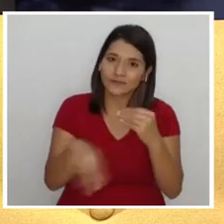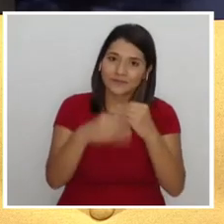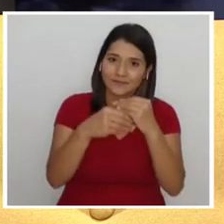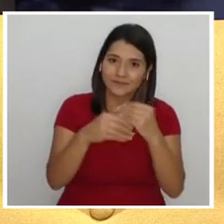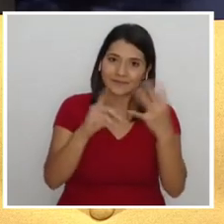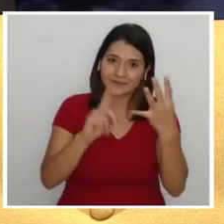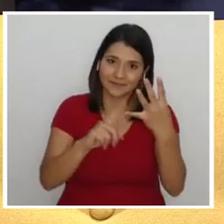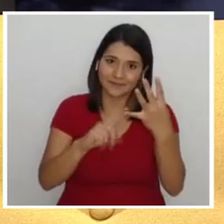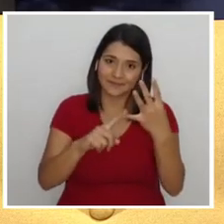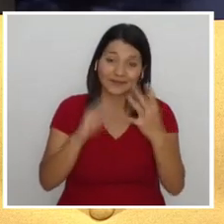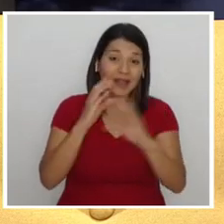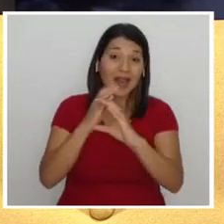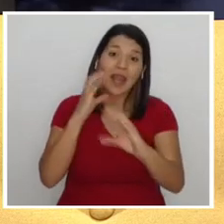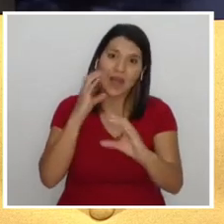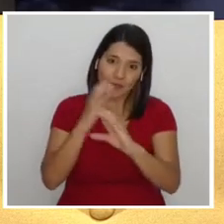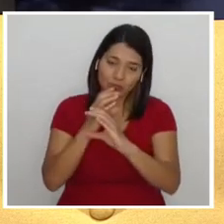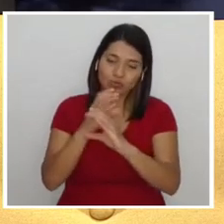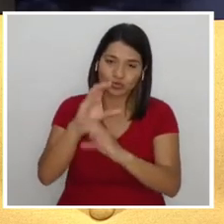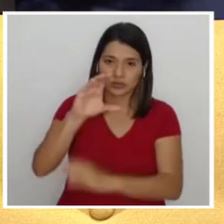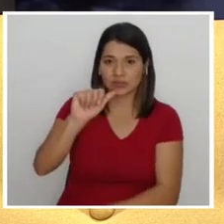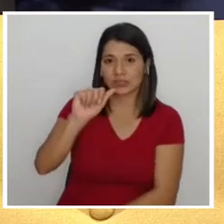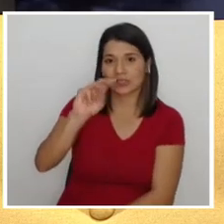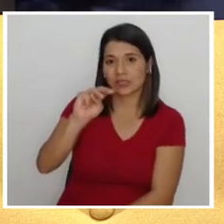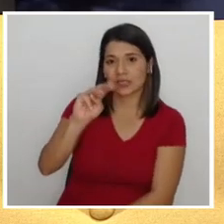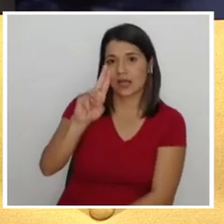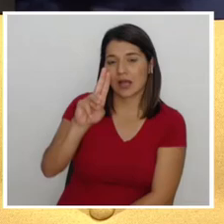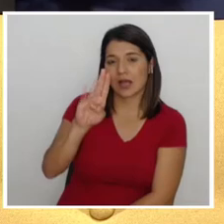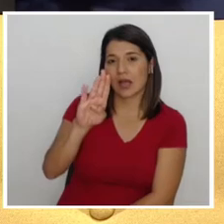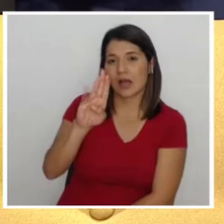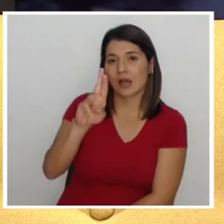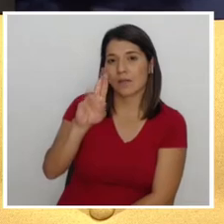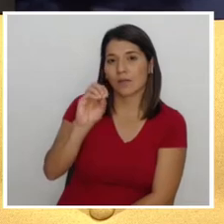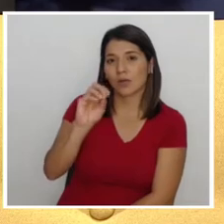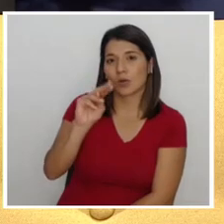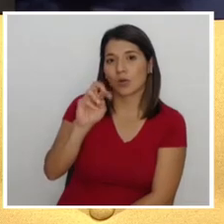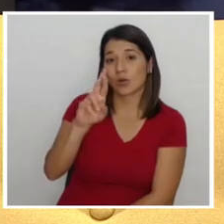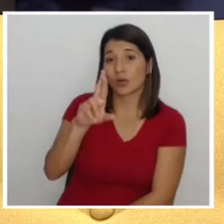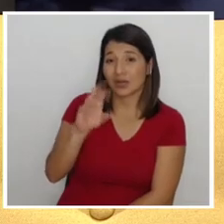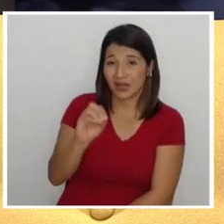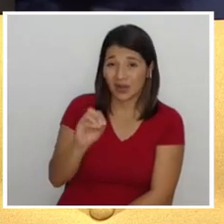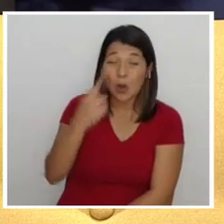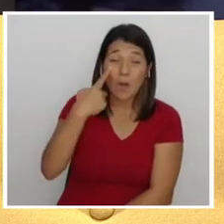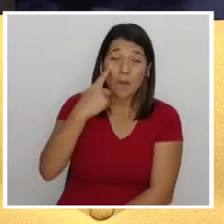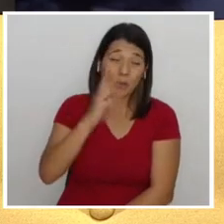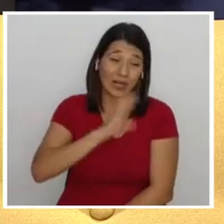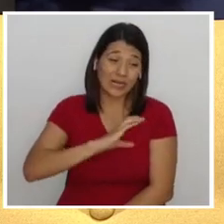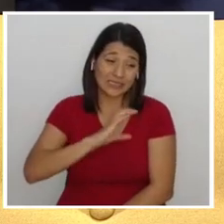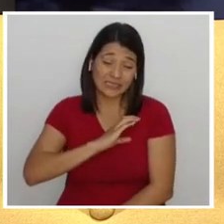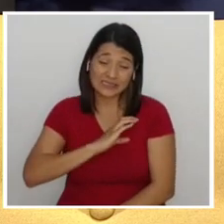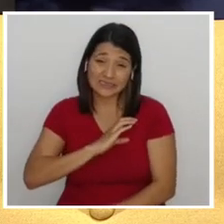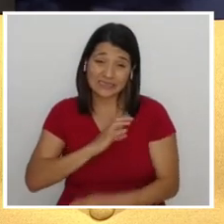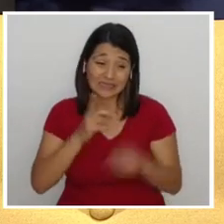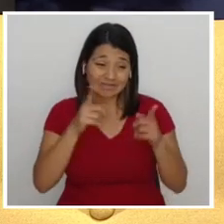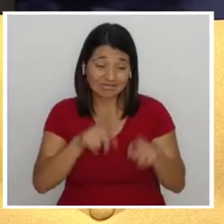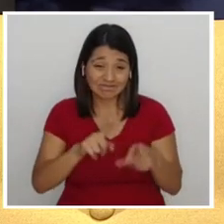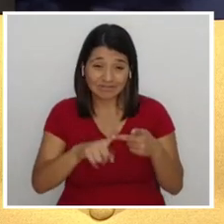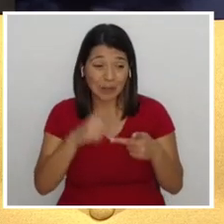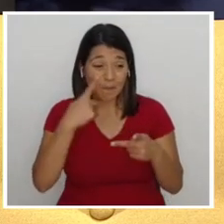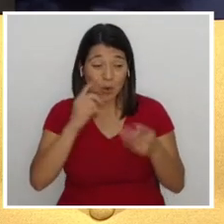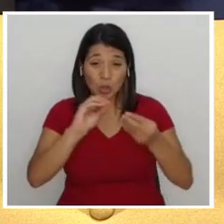autobús en Cambronero, por las características del accidente, por la cantidad de personas y por todas las condiciones que